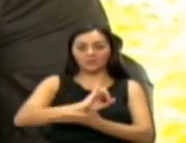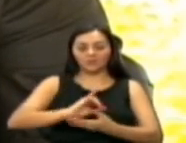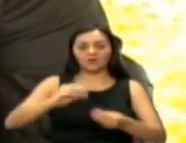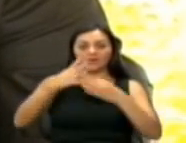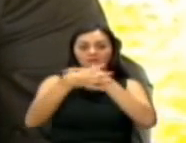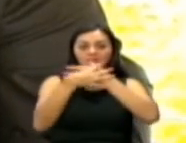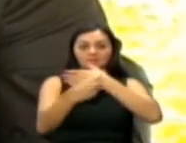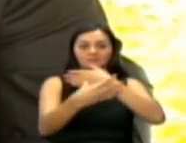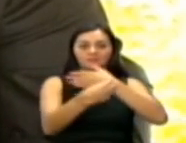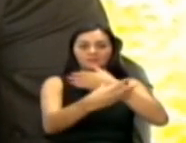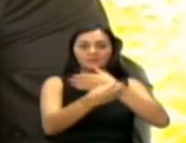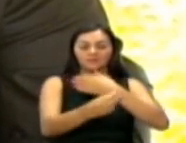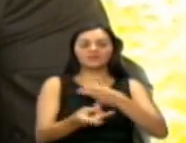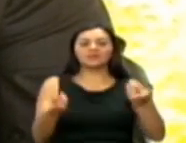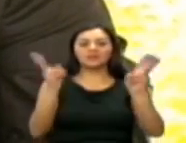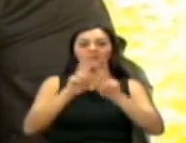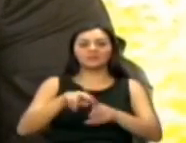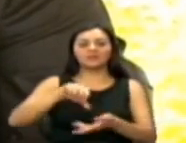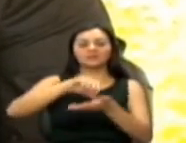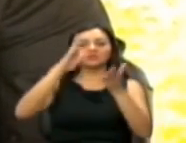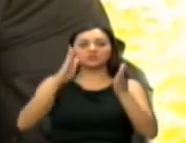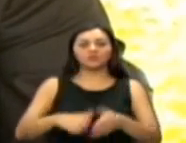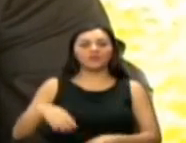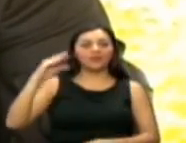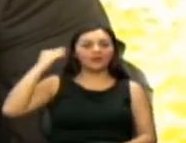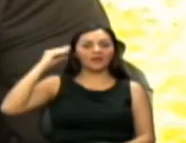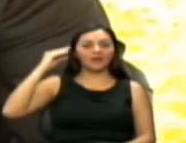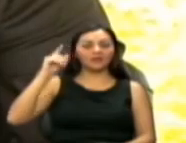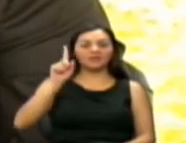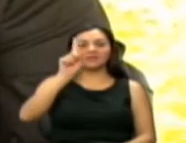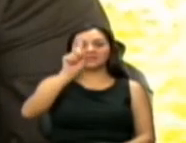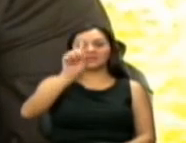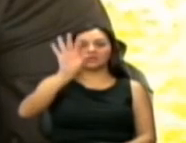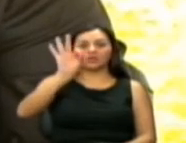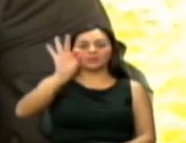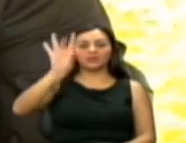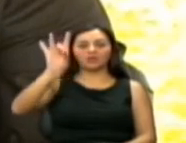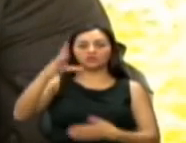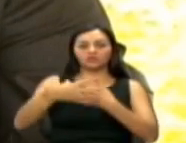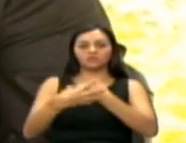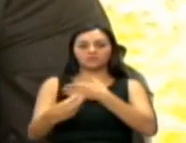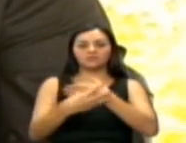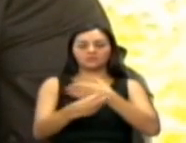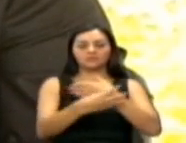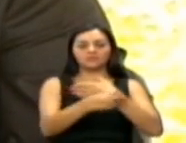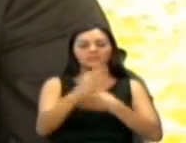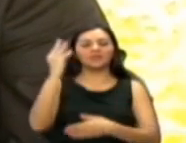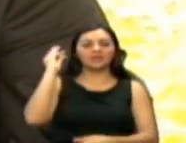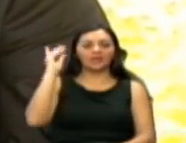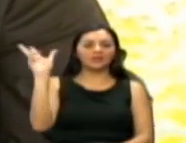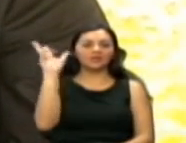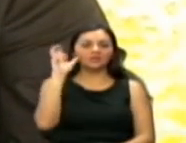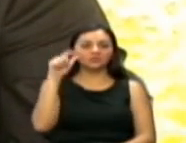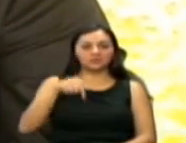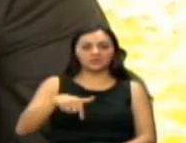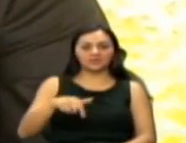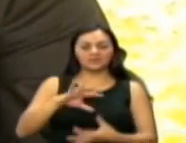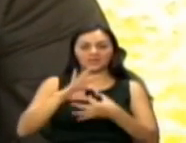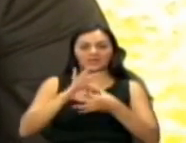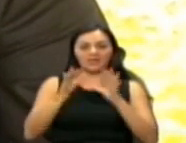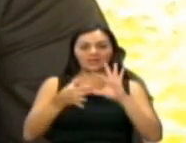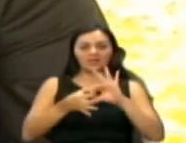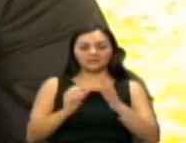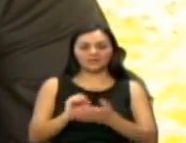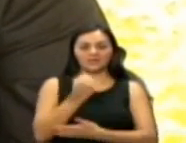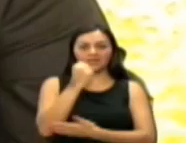la matriz para las radios, y a Radio Ciudadana, y así también a las 198 estaciones de radio y televisión en la sierra del país